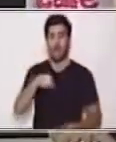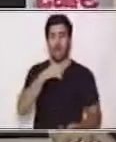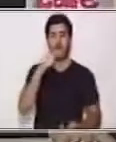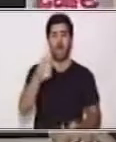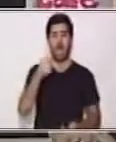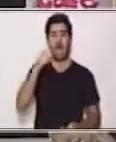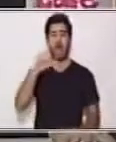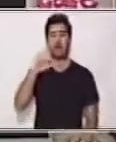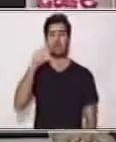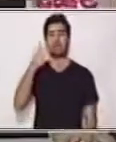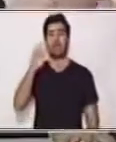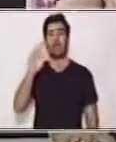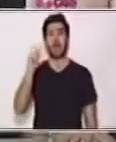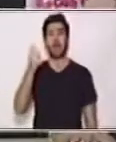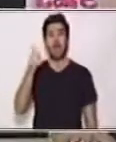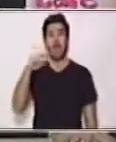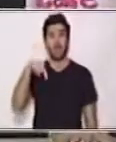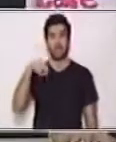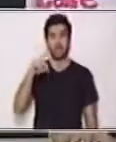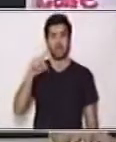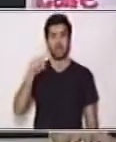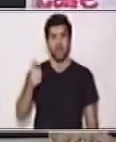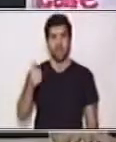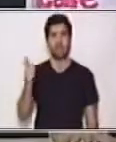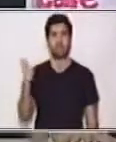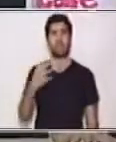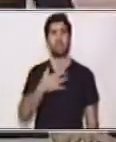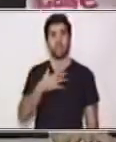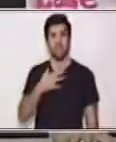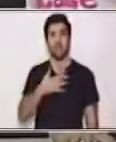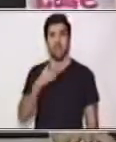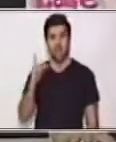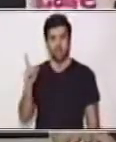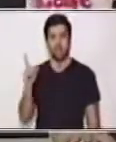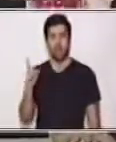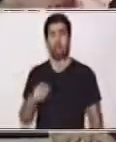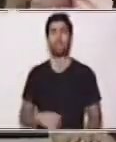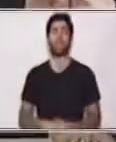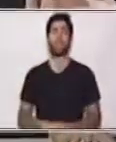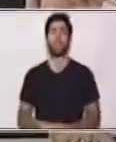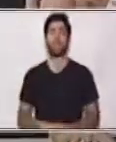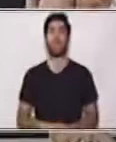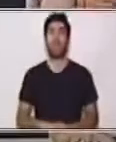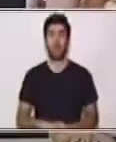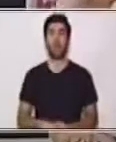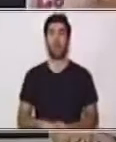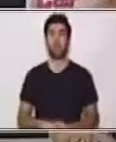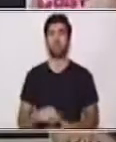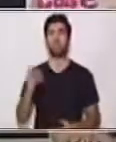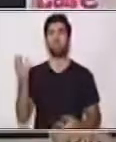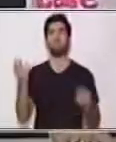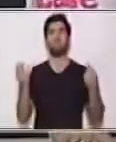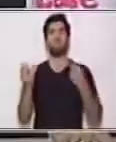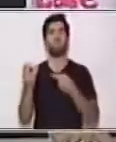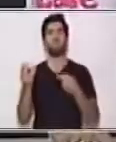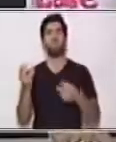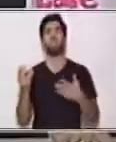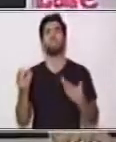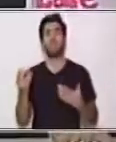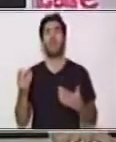jacaranda? Ah, te quiero contar algo interesante. Fíjate que esta también es una, tiene